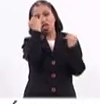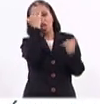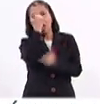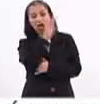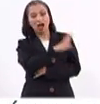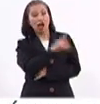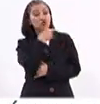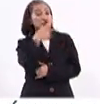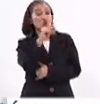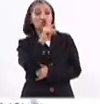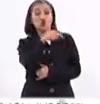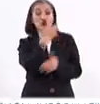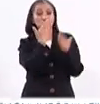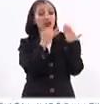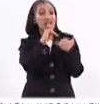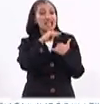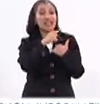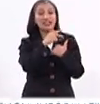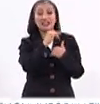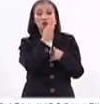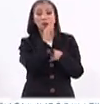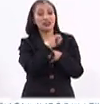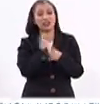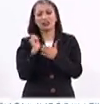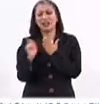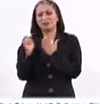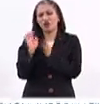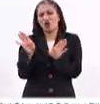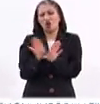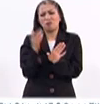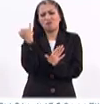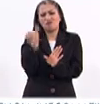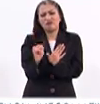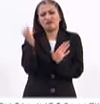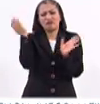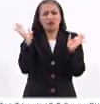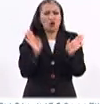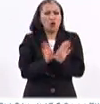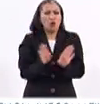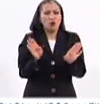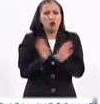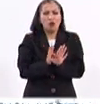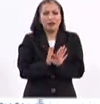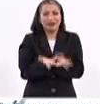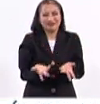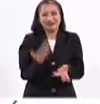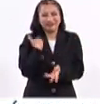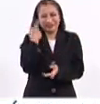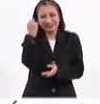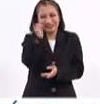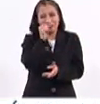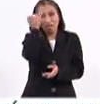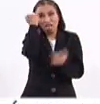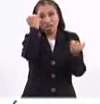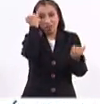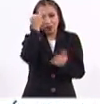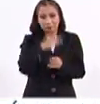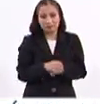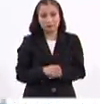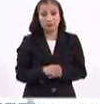¿no? Si estudias una ingeniería, olvídate de lo que son las humanidades, ¿no? Y viceversa, ¿no? Cuando estás estudiando algunas